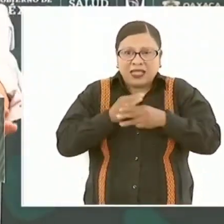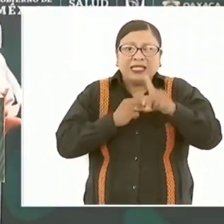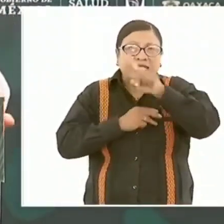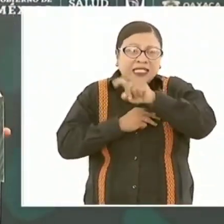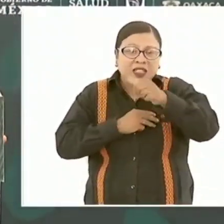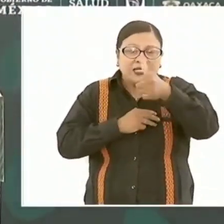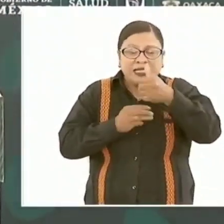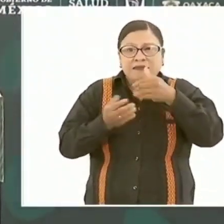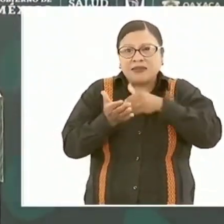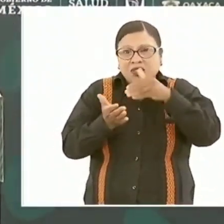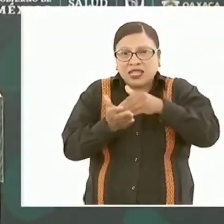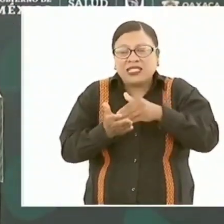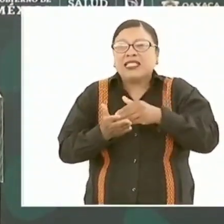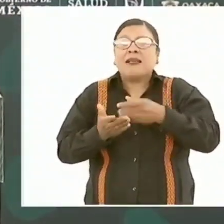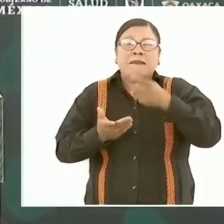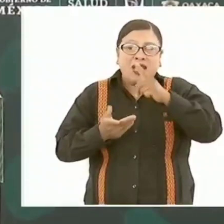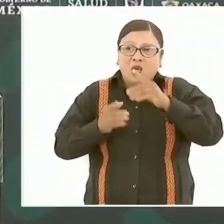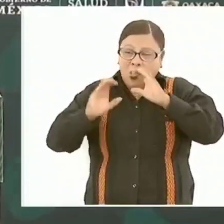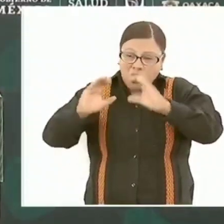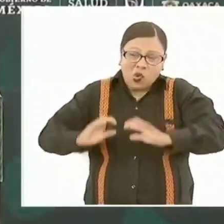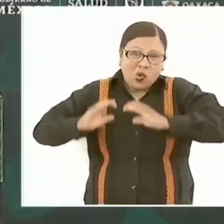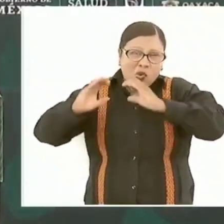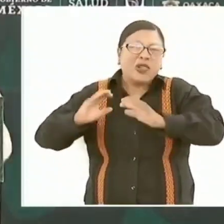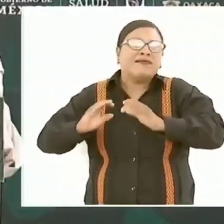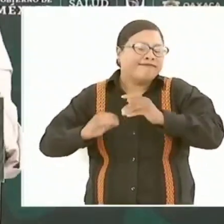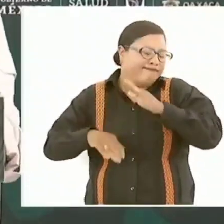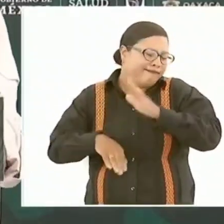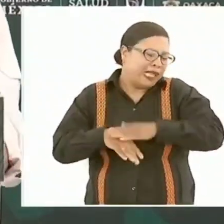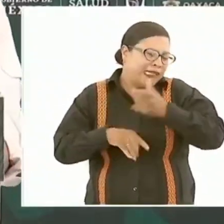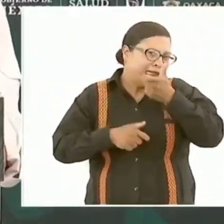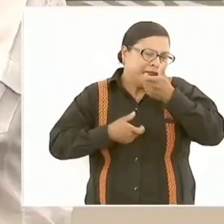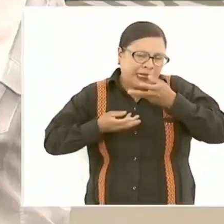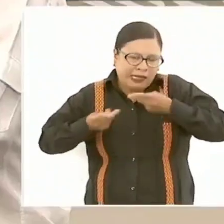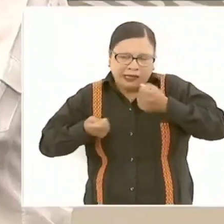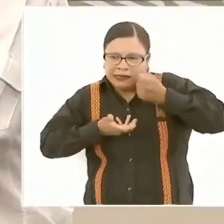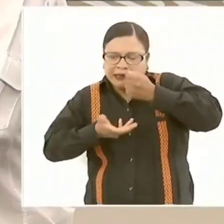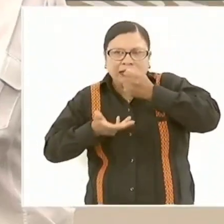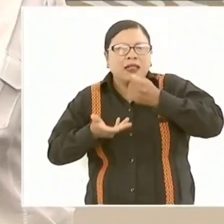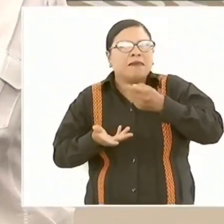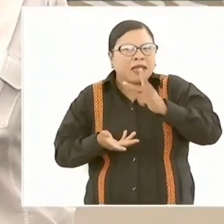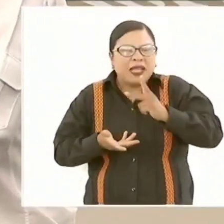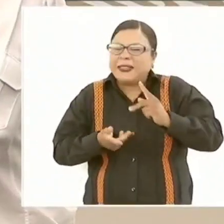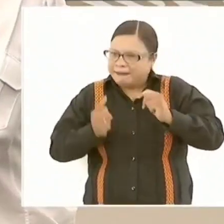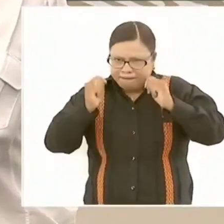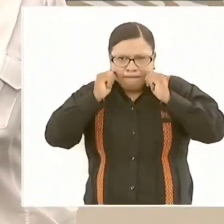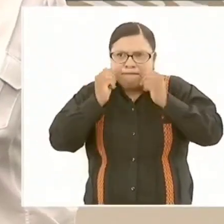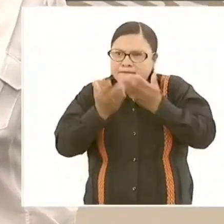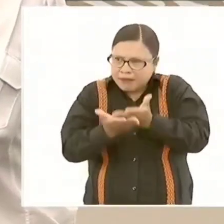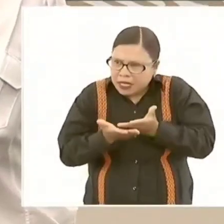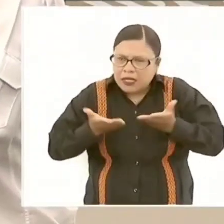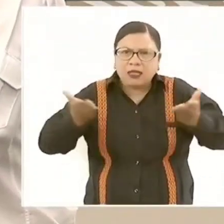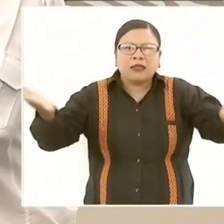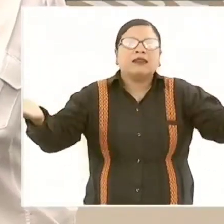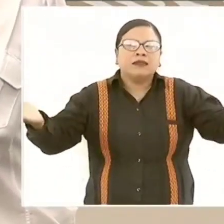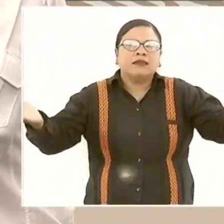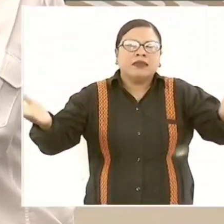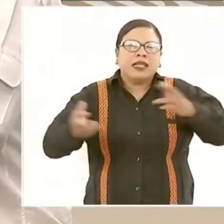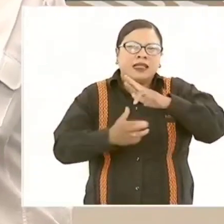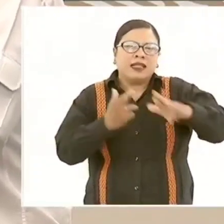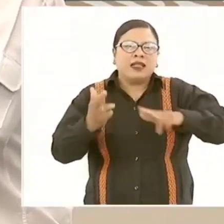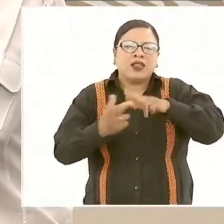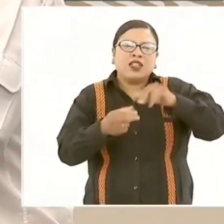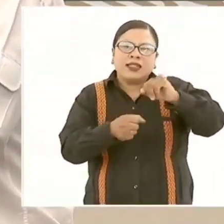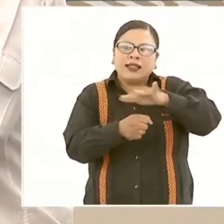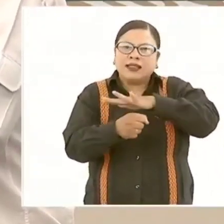pesos. Operarlo va a costar más, pero lo más importante es poder ponerlo a disposición de toda esta región.